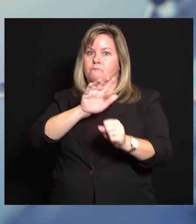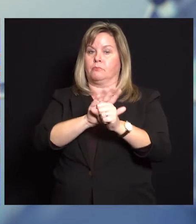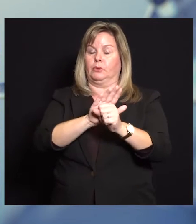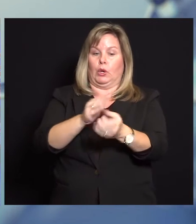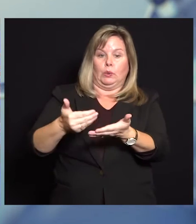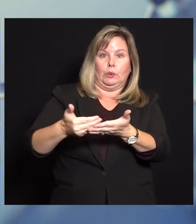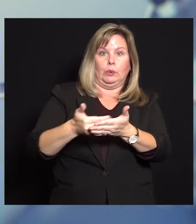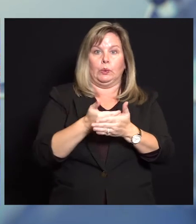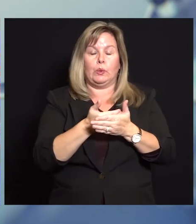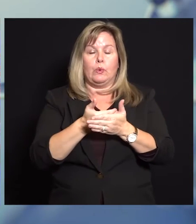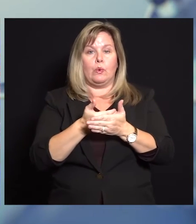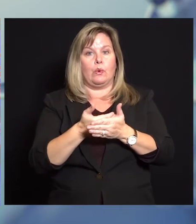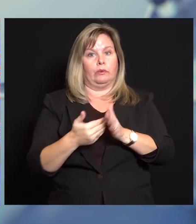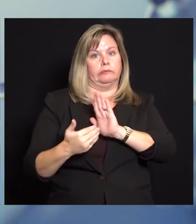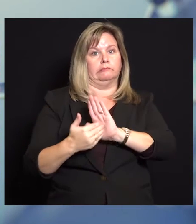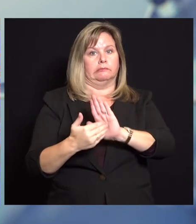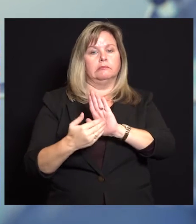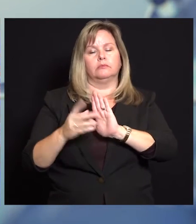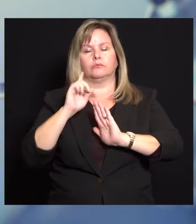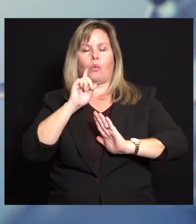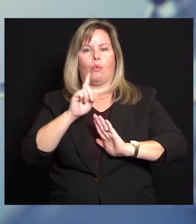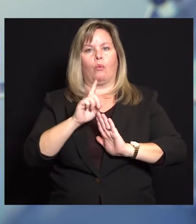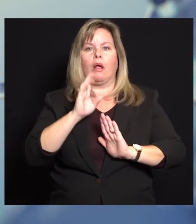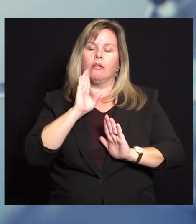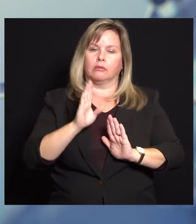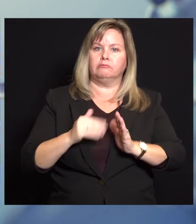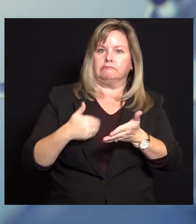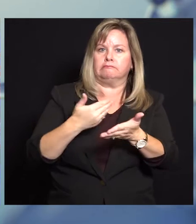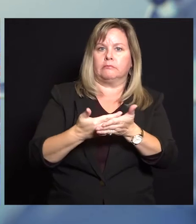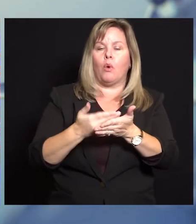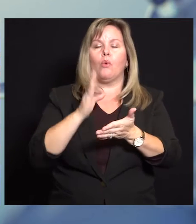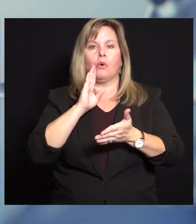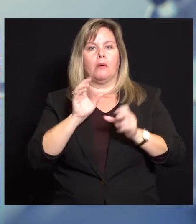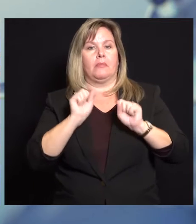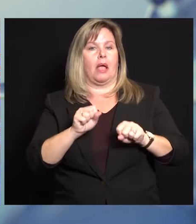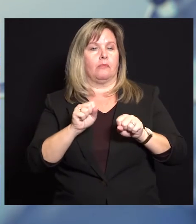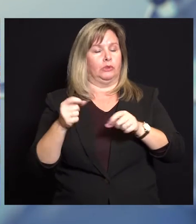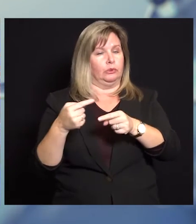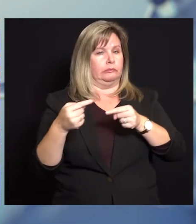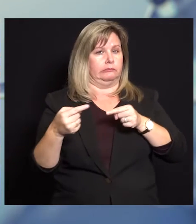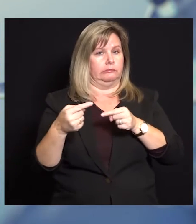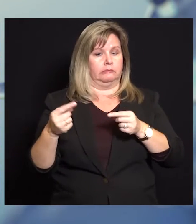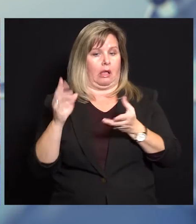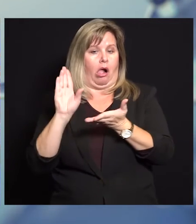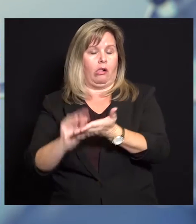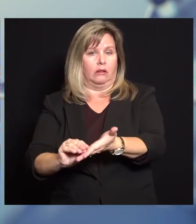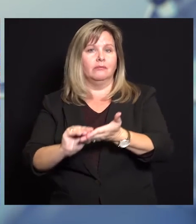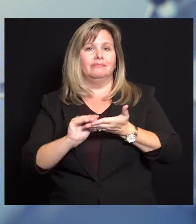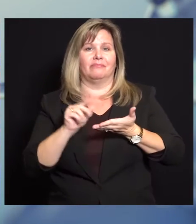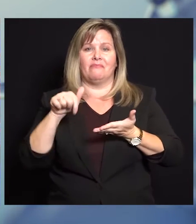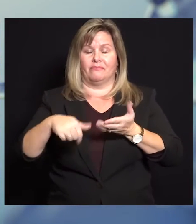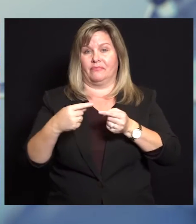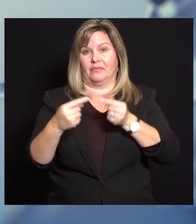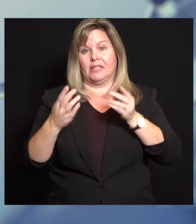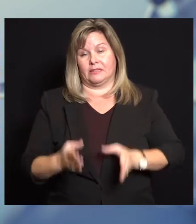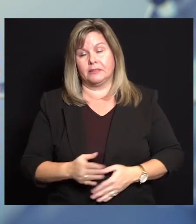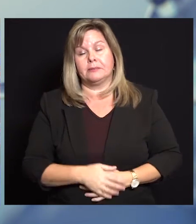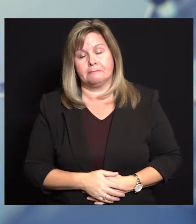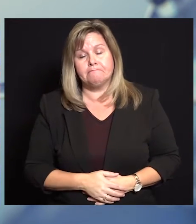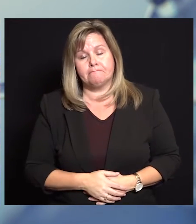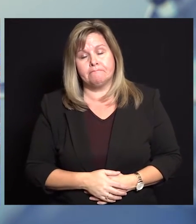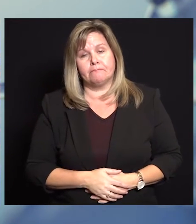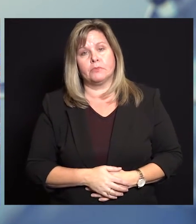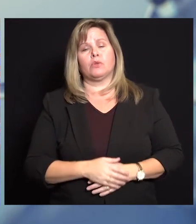salvar vidas esto ha sido un largo año para todos pero te prometo que llegará muy pronto cuando llegan nuevas